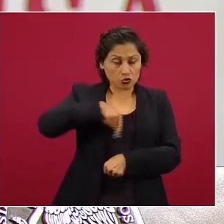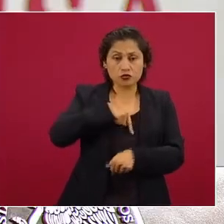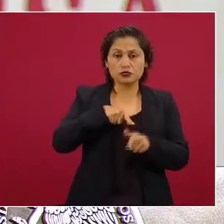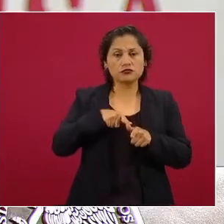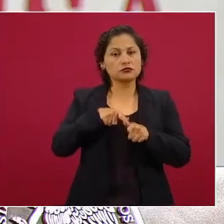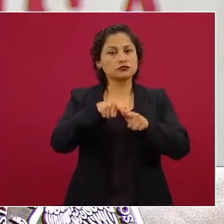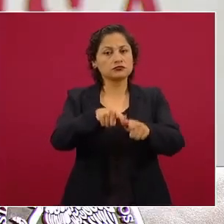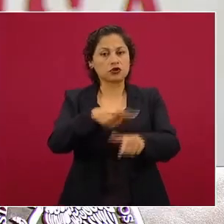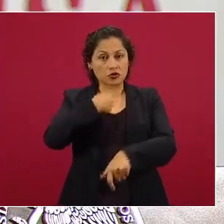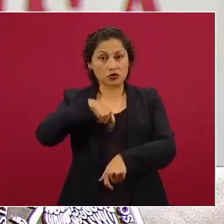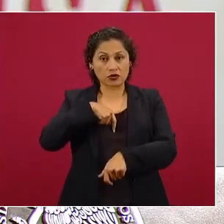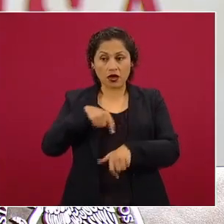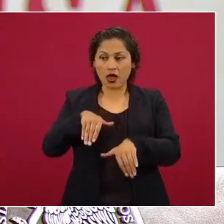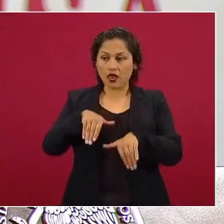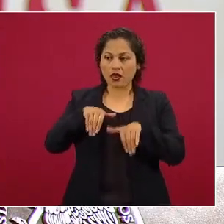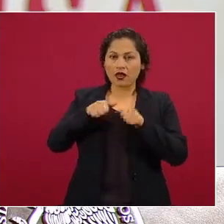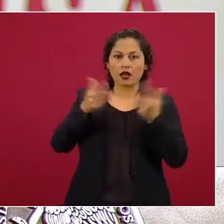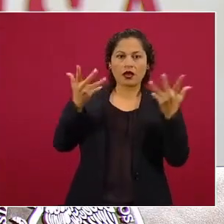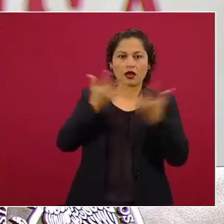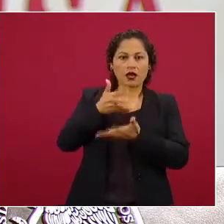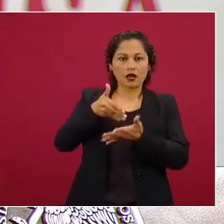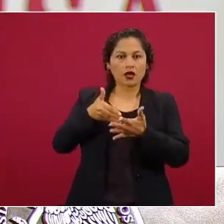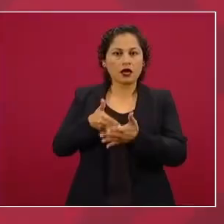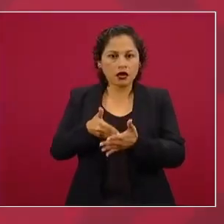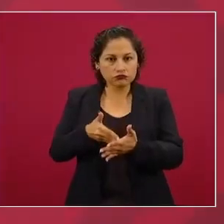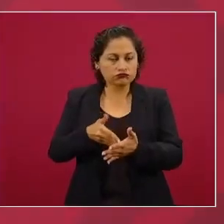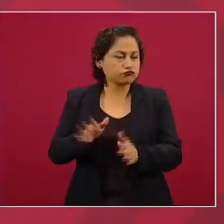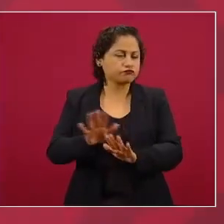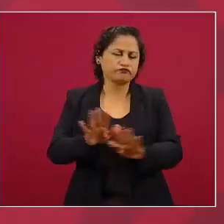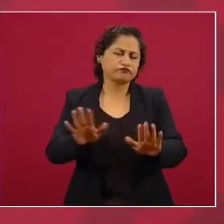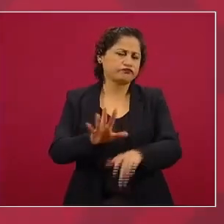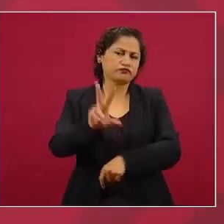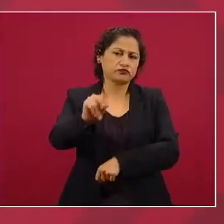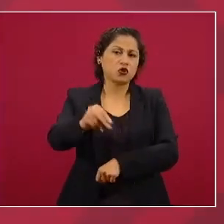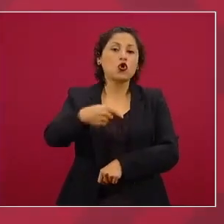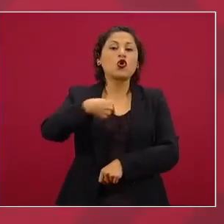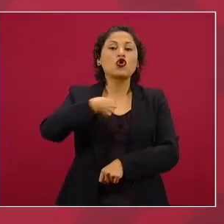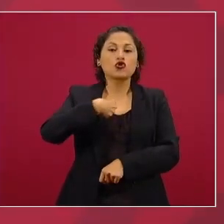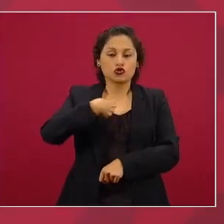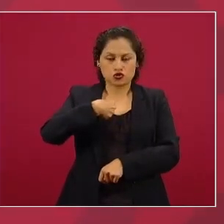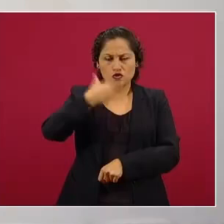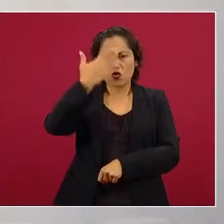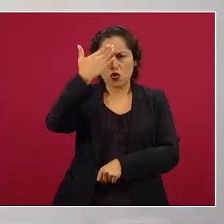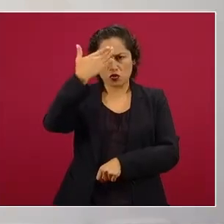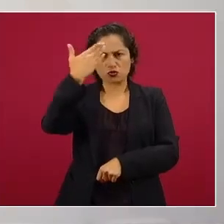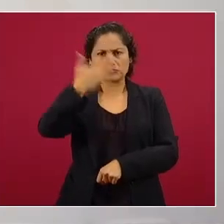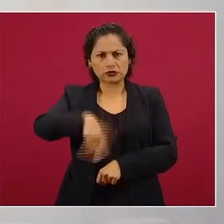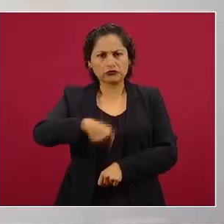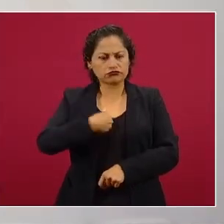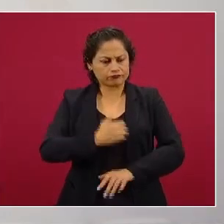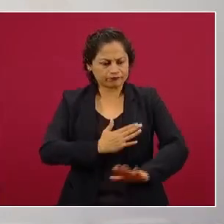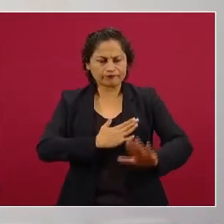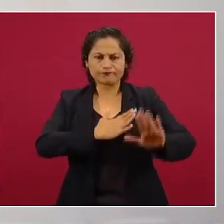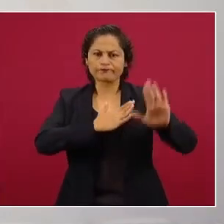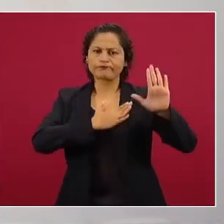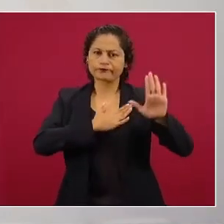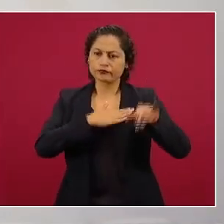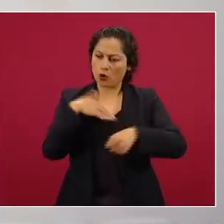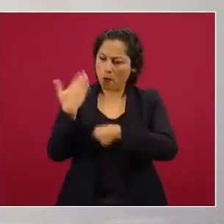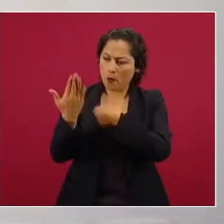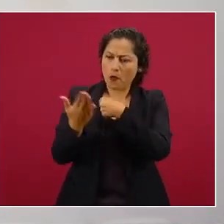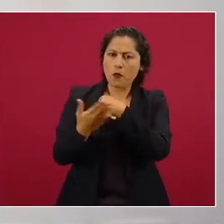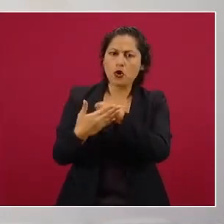a detener. Yo tengo el compromiso de que el día 1 de diciembre voy a informar